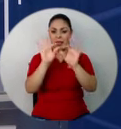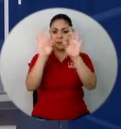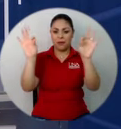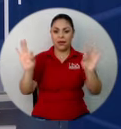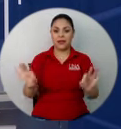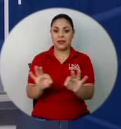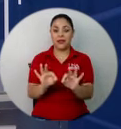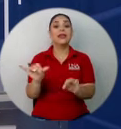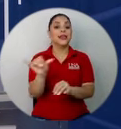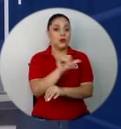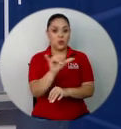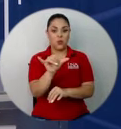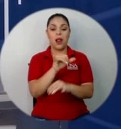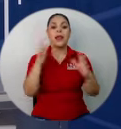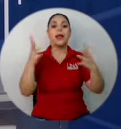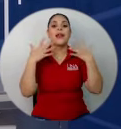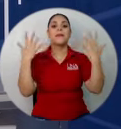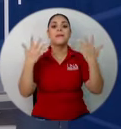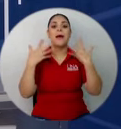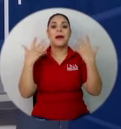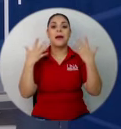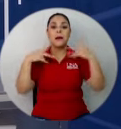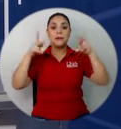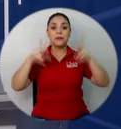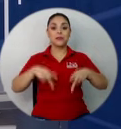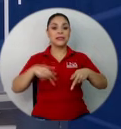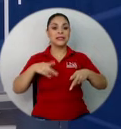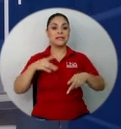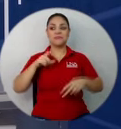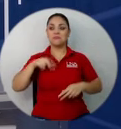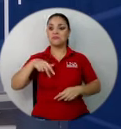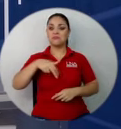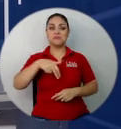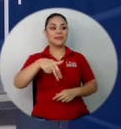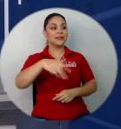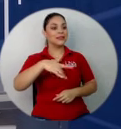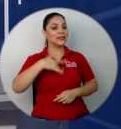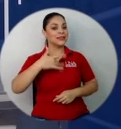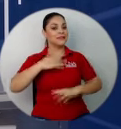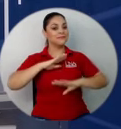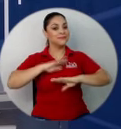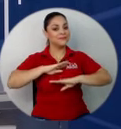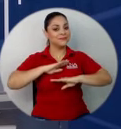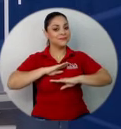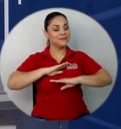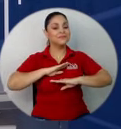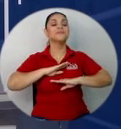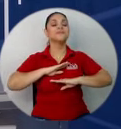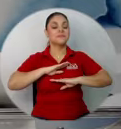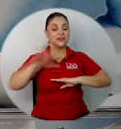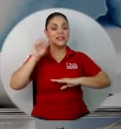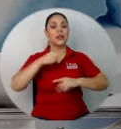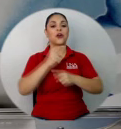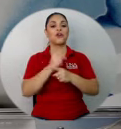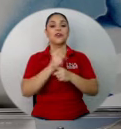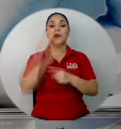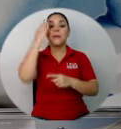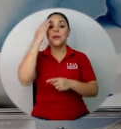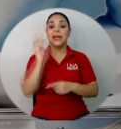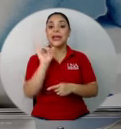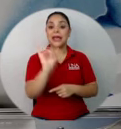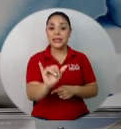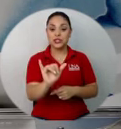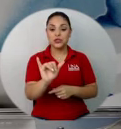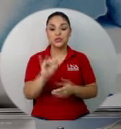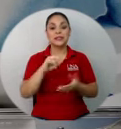organizacional. En todos los espacios, pues la gente tiene que sentirse a gusto. Sí, y porque precisamente eso que usted nos dice va totalmente de la